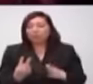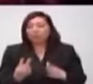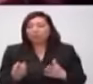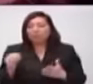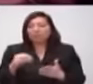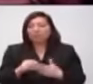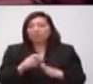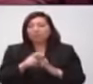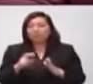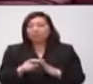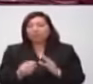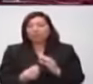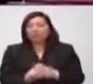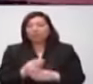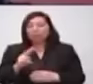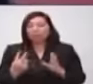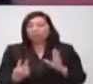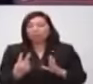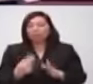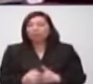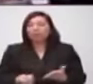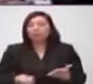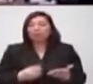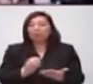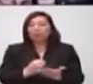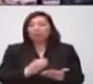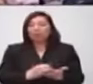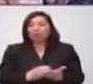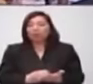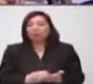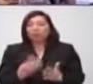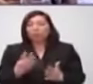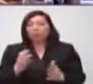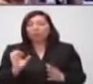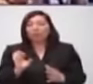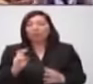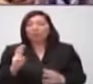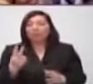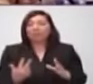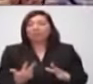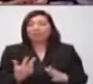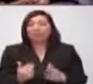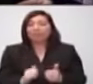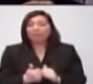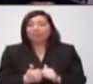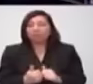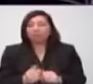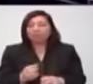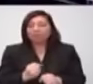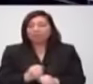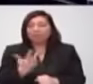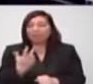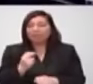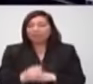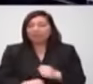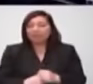adjudica el proyecto en septiembre del 2012 y se firma contrato el 9 de enero del 2013. La modalidad es autosostenible a 30